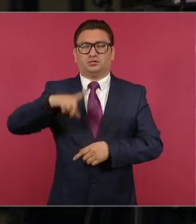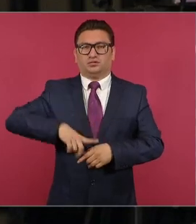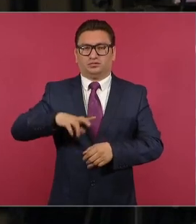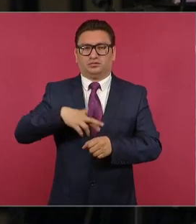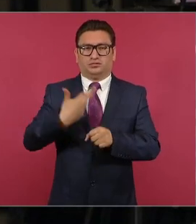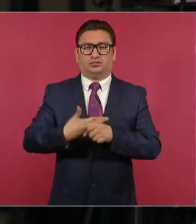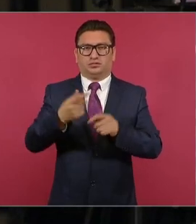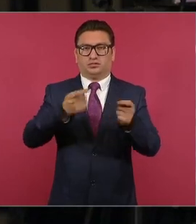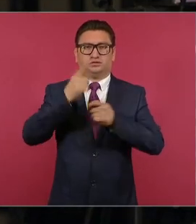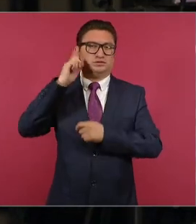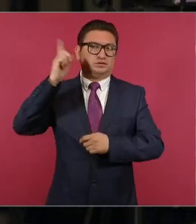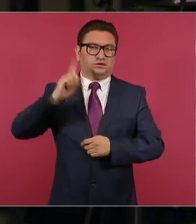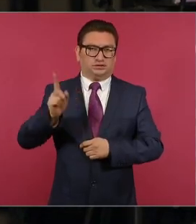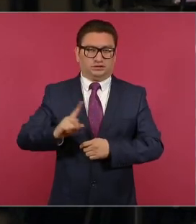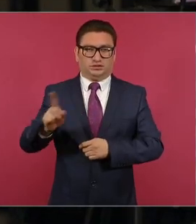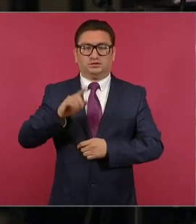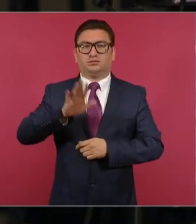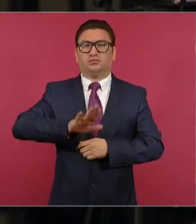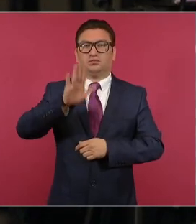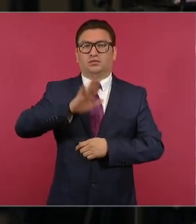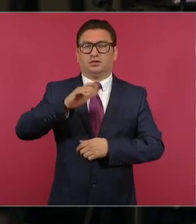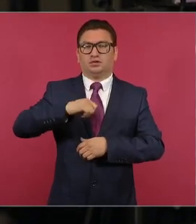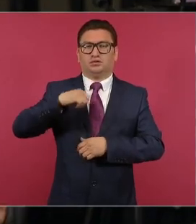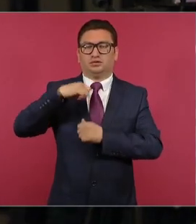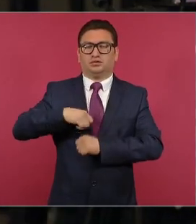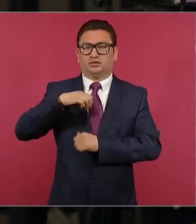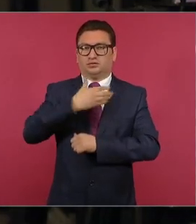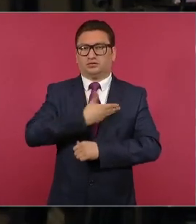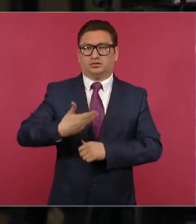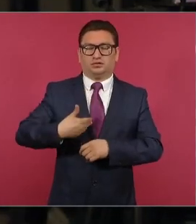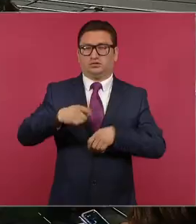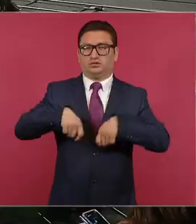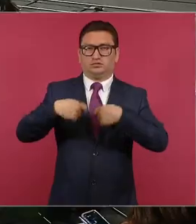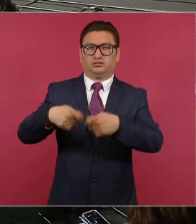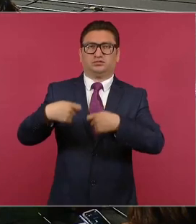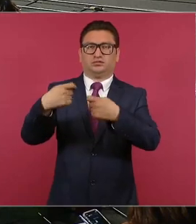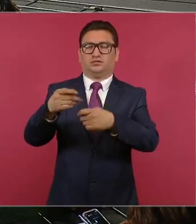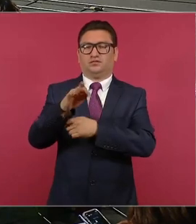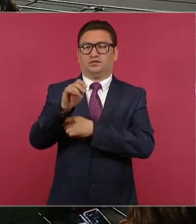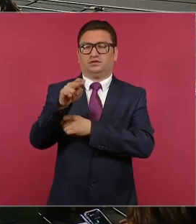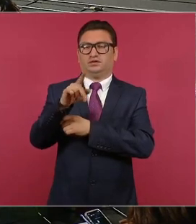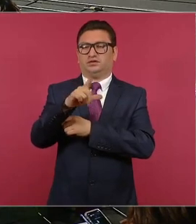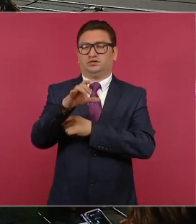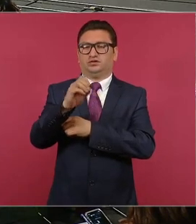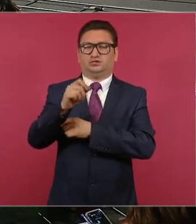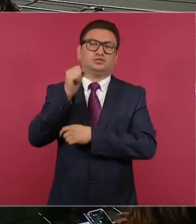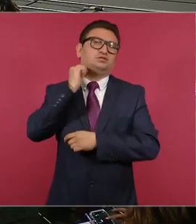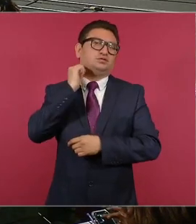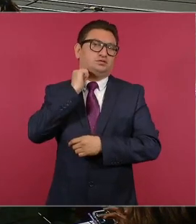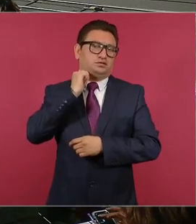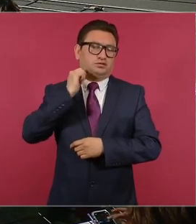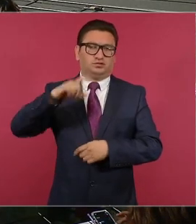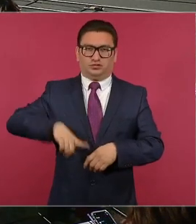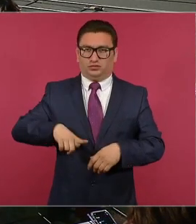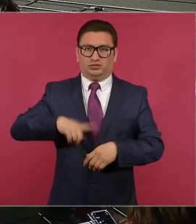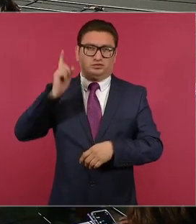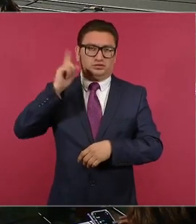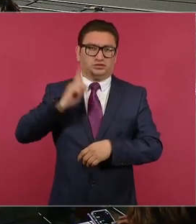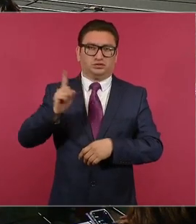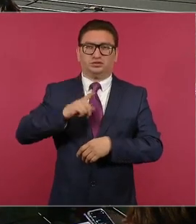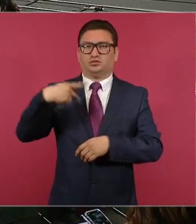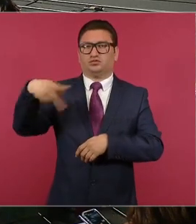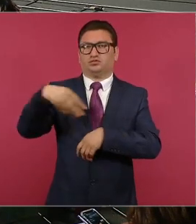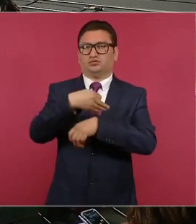por el gobierno de Zacatecas. Pareciera que el cargo del presidente de Fresnillo, el Senado y el gobierno de Zacatecas son una empresa